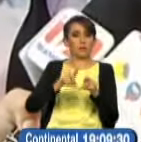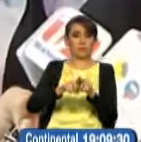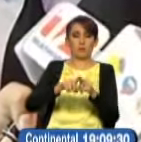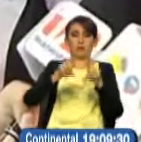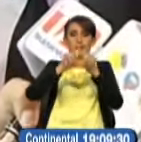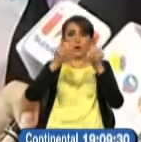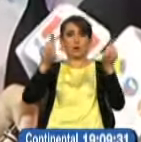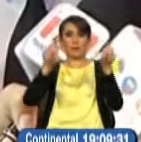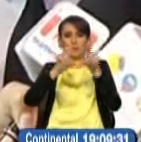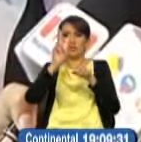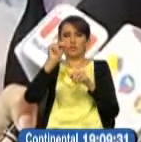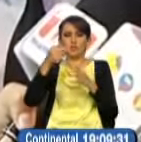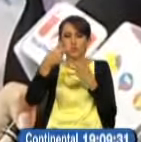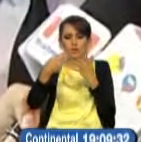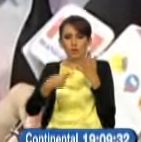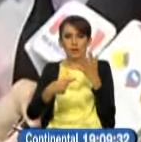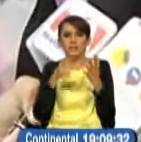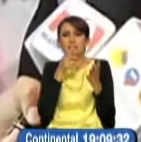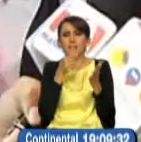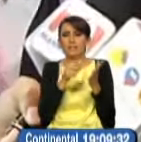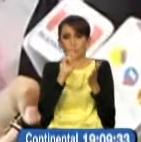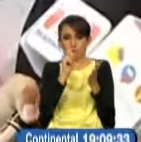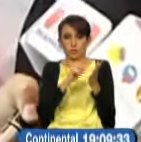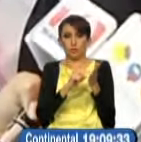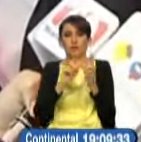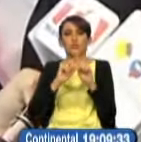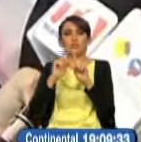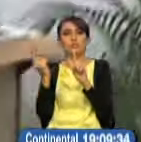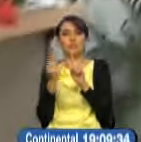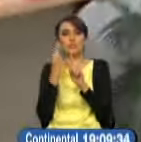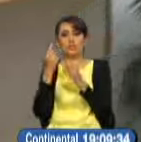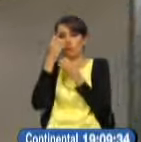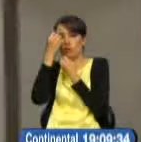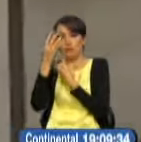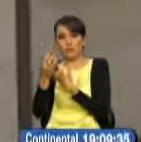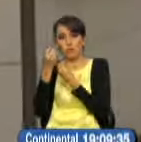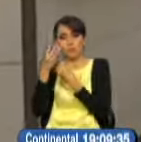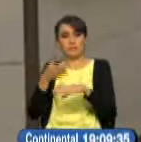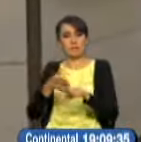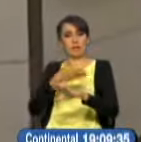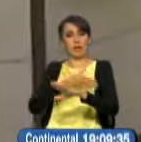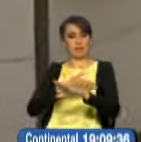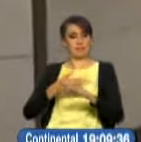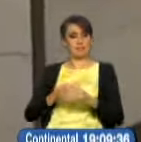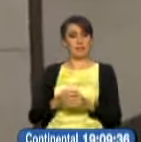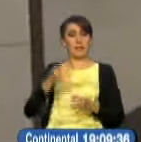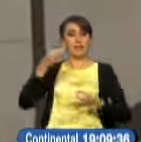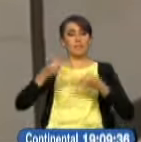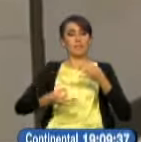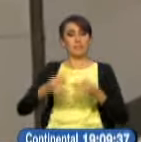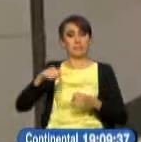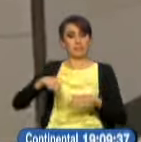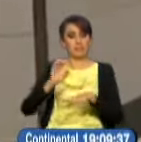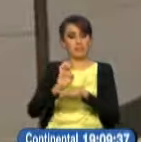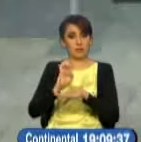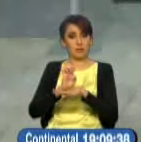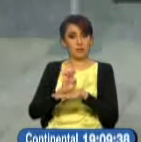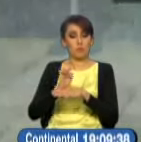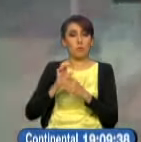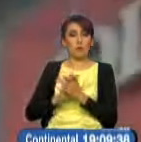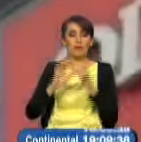tener no la lista, sino la información sobre estos hechos delictuales antes. Para el fiscal de la Nación, los pedidos iniciales de la